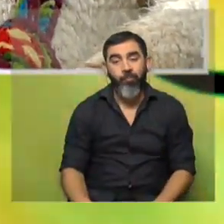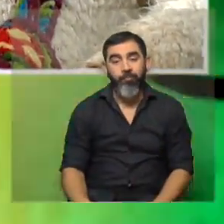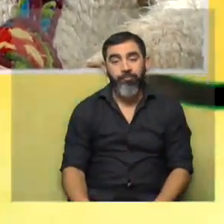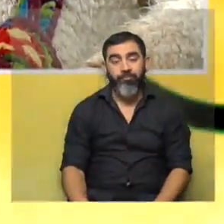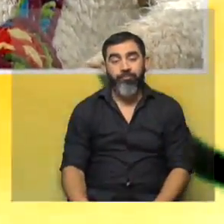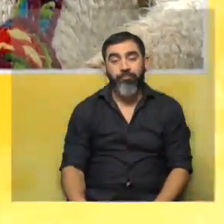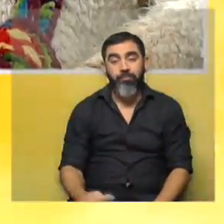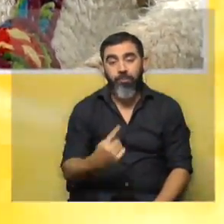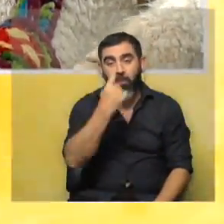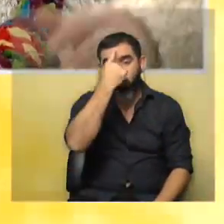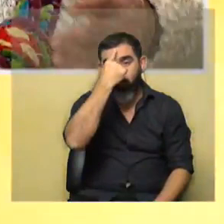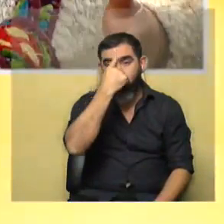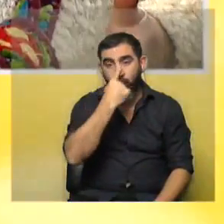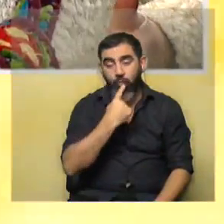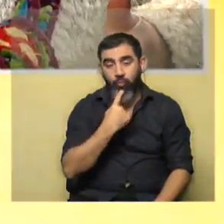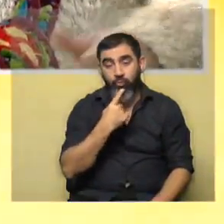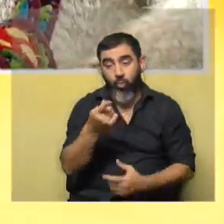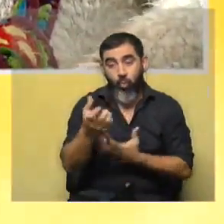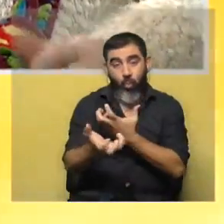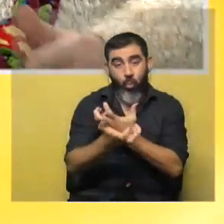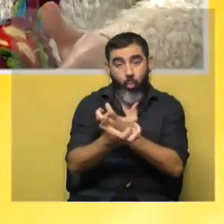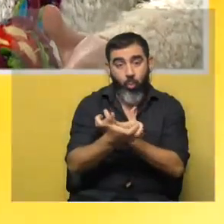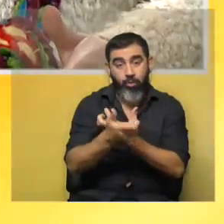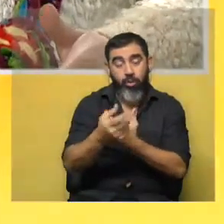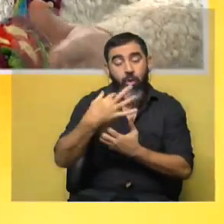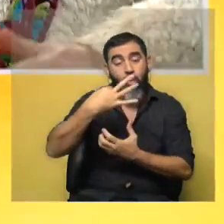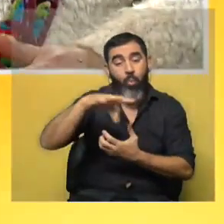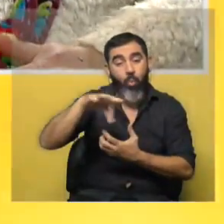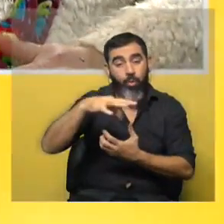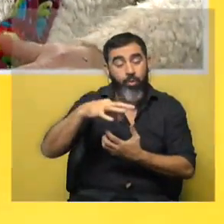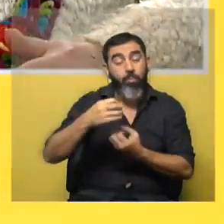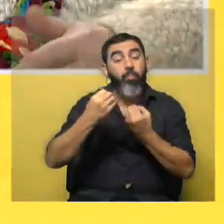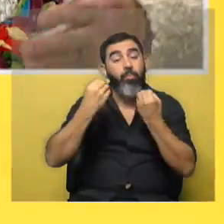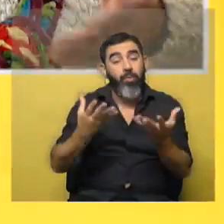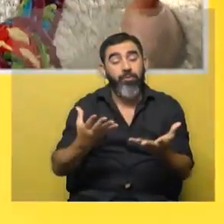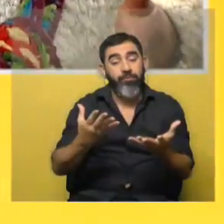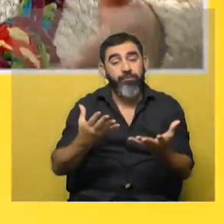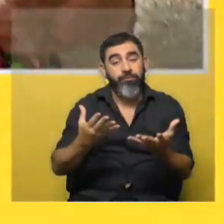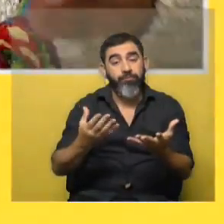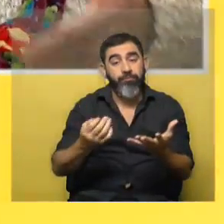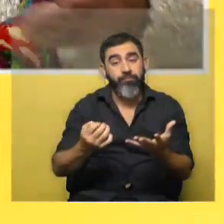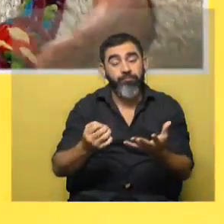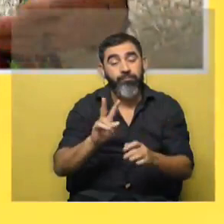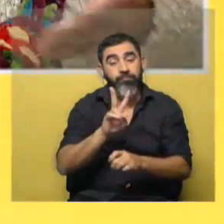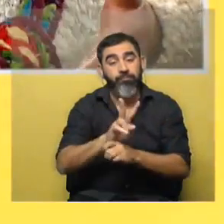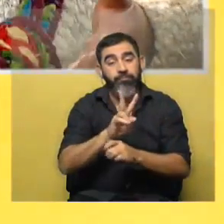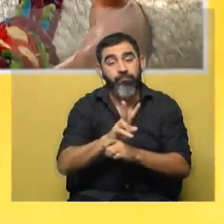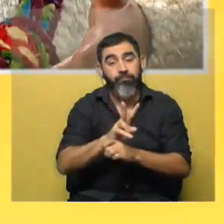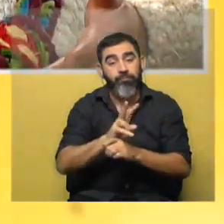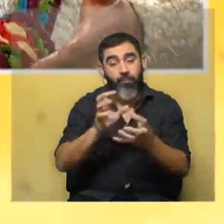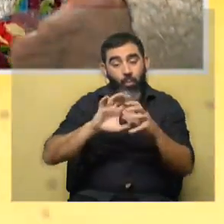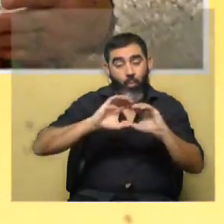el museo, o sea, los fósiles que están en el museo son únicos. Primero porque, como te decía, preservan esas